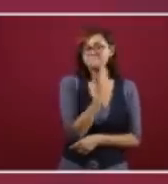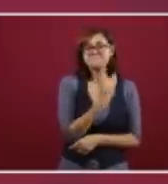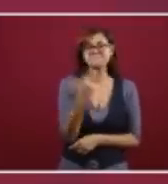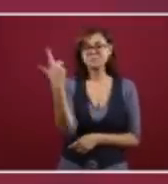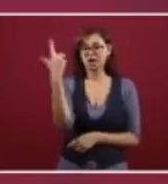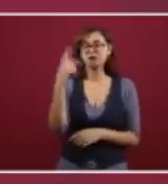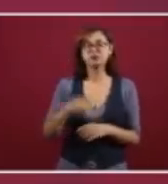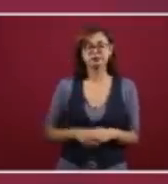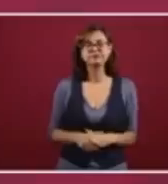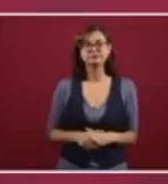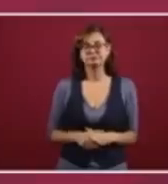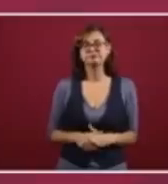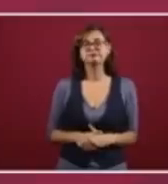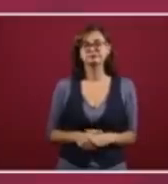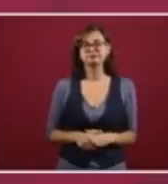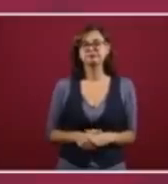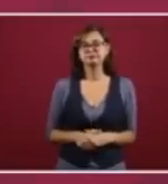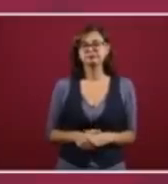la democracia. Tiene